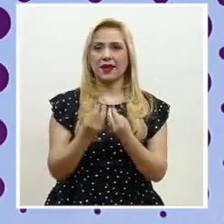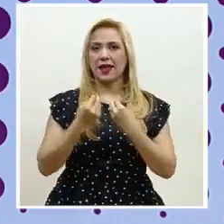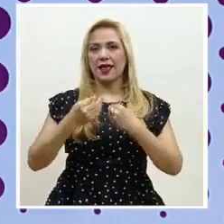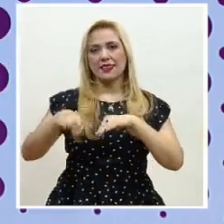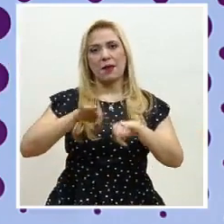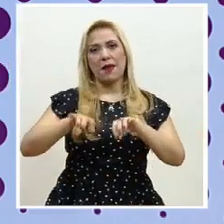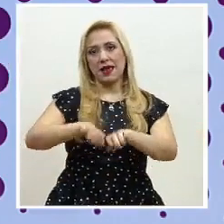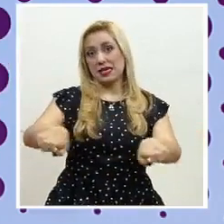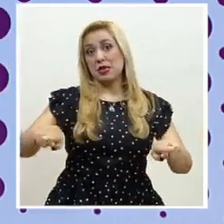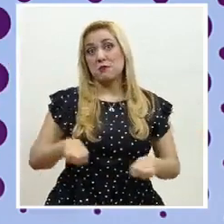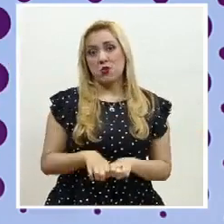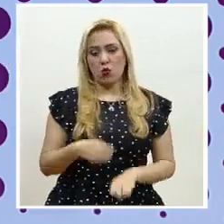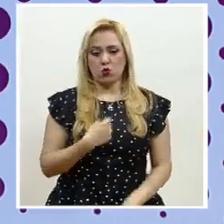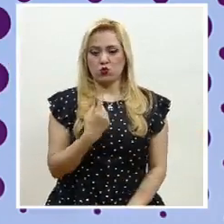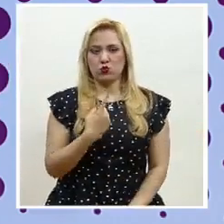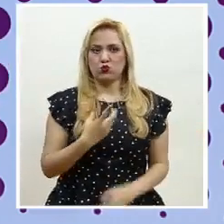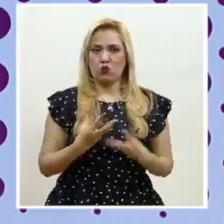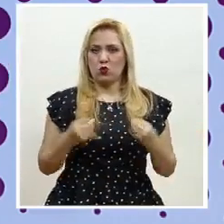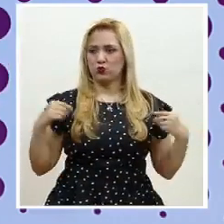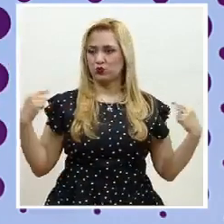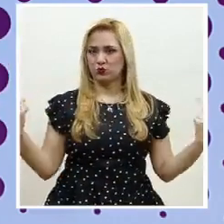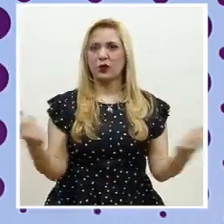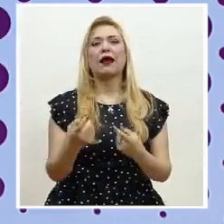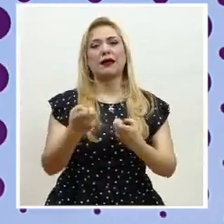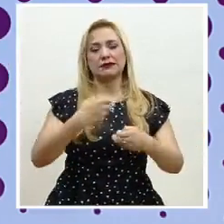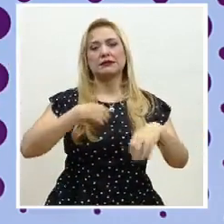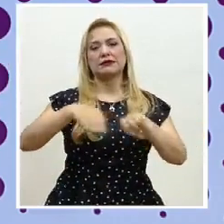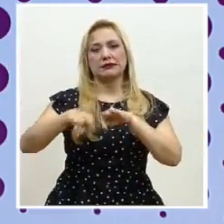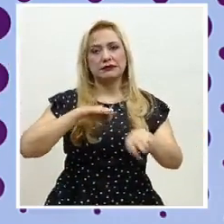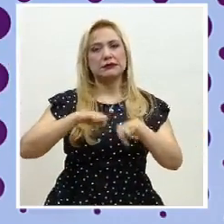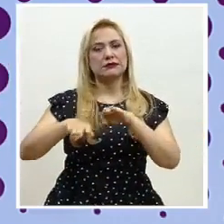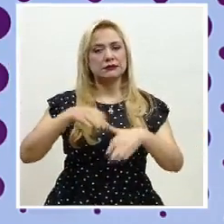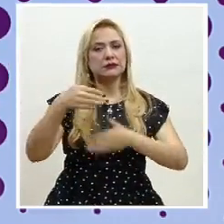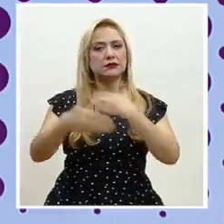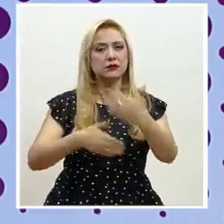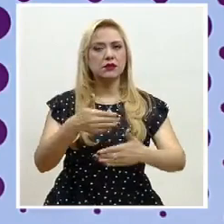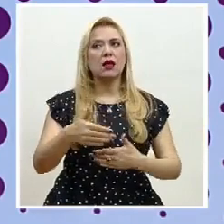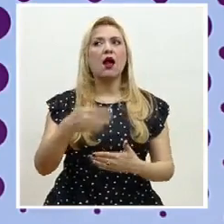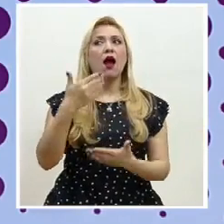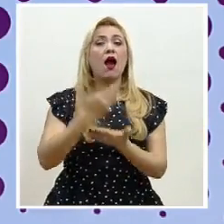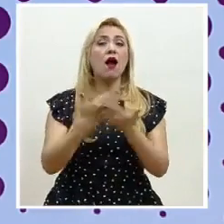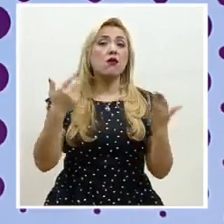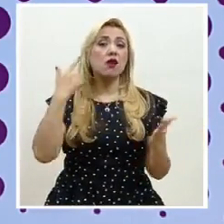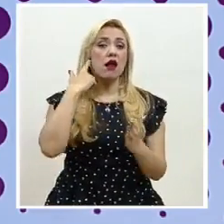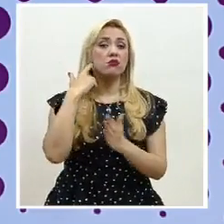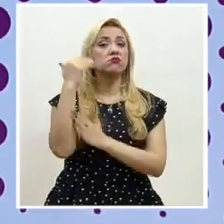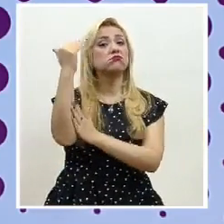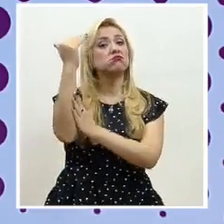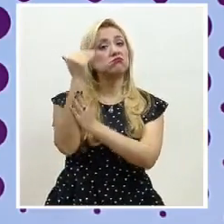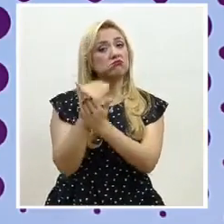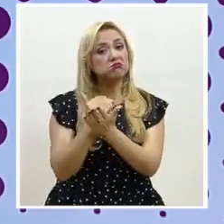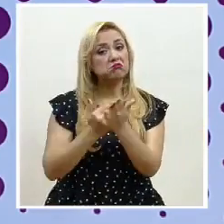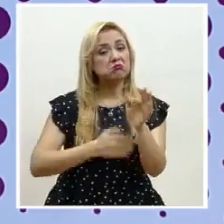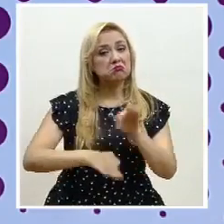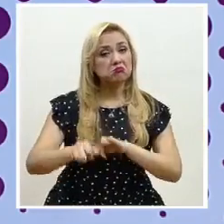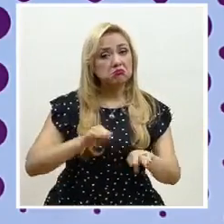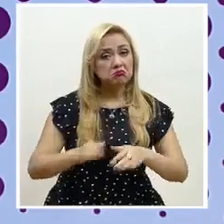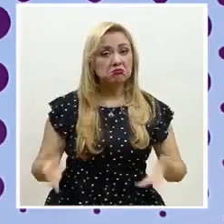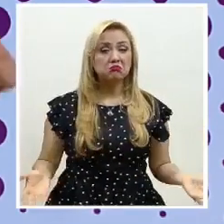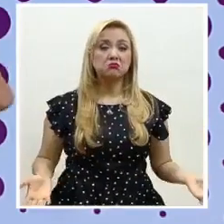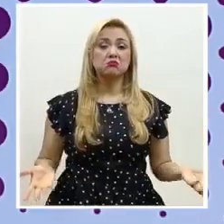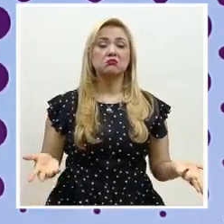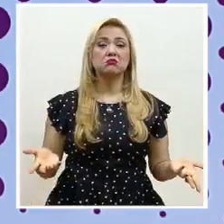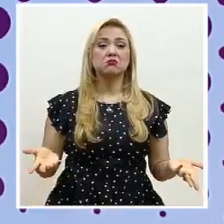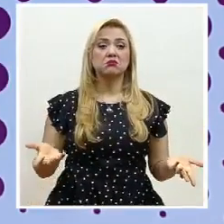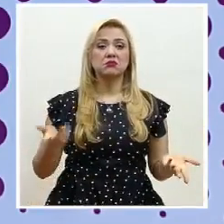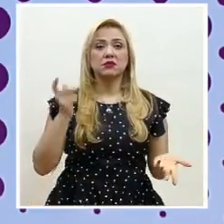Cuenta. Y entonces eso es básicamente nuestro trabajo. Creo que ha habido una reducción a nuestro trabajo. El trabajo se reduce a que damos